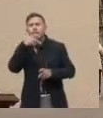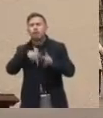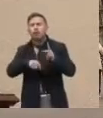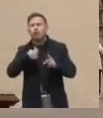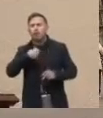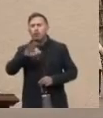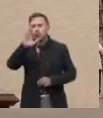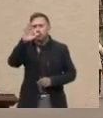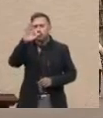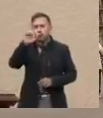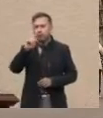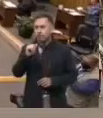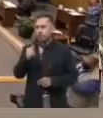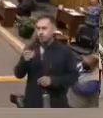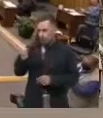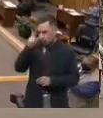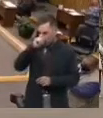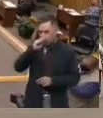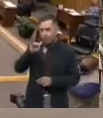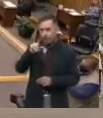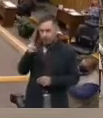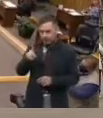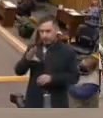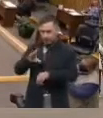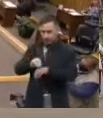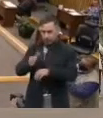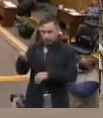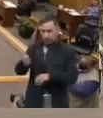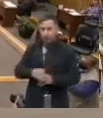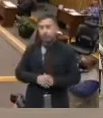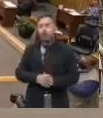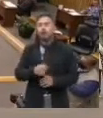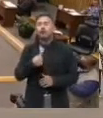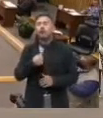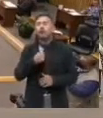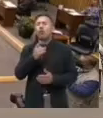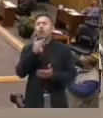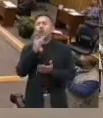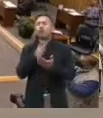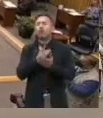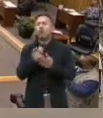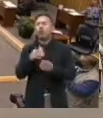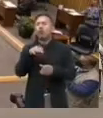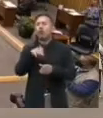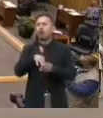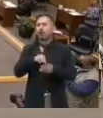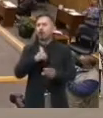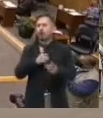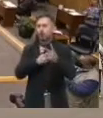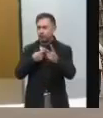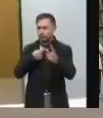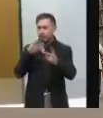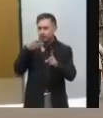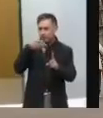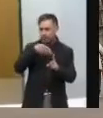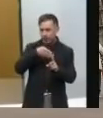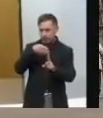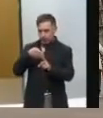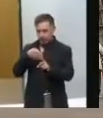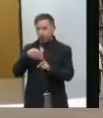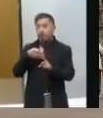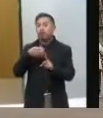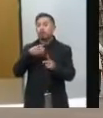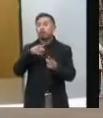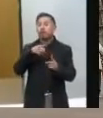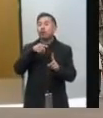Una moción. Adelante, consejero Faz. Sí, solo solicitar dos votaciones en lo particular. Una por lo